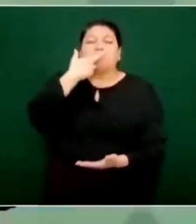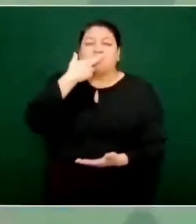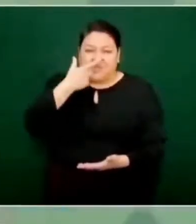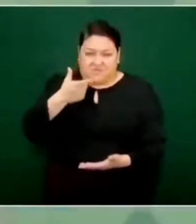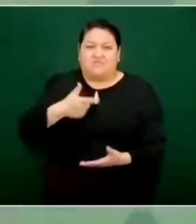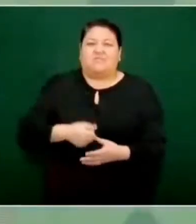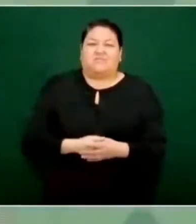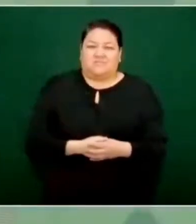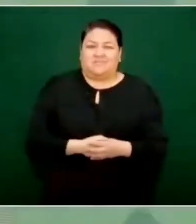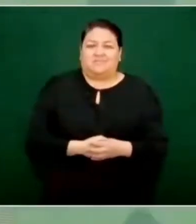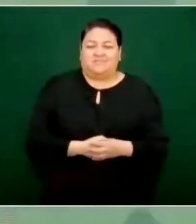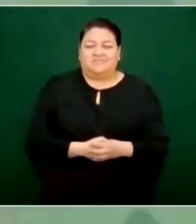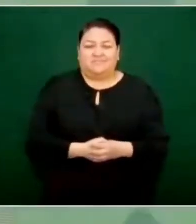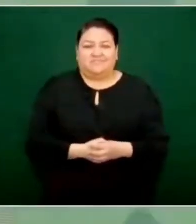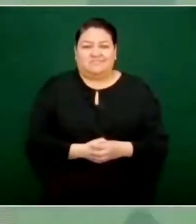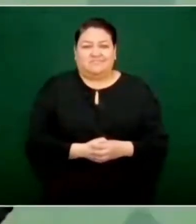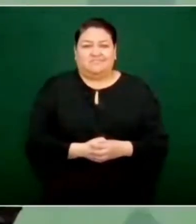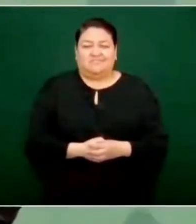de